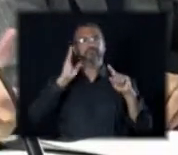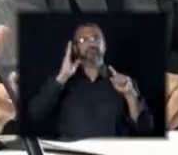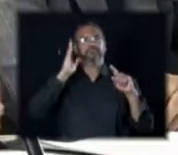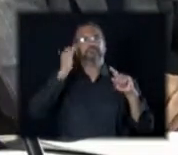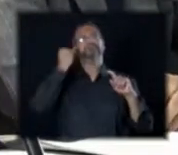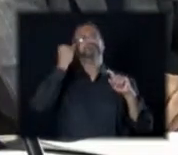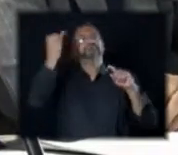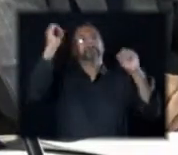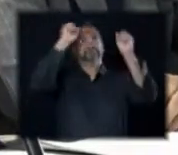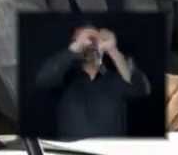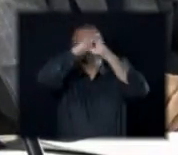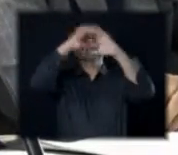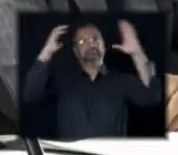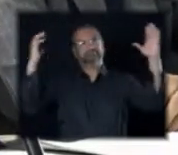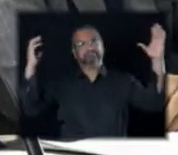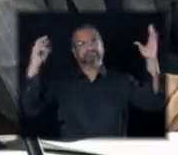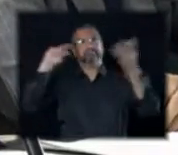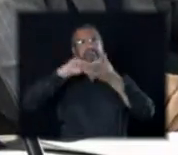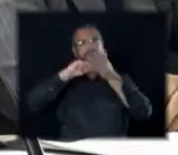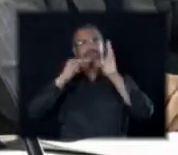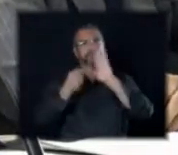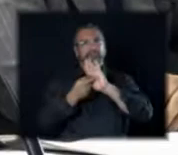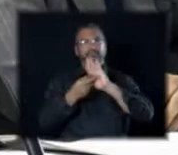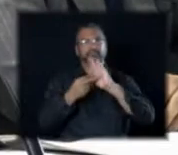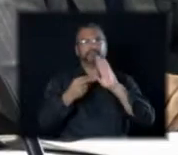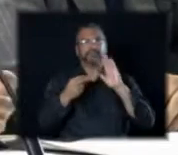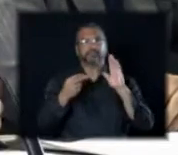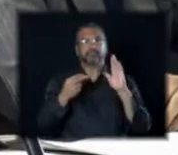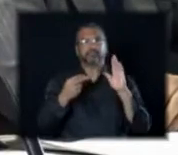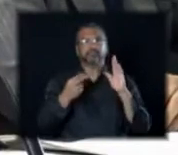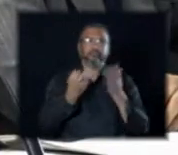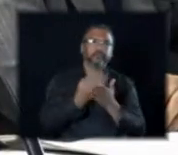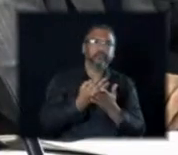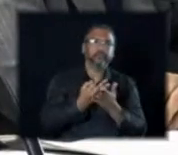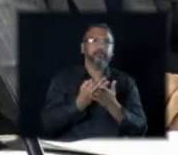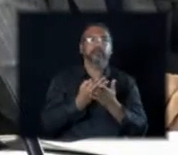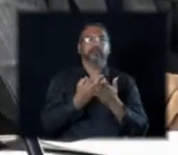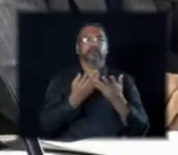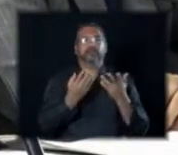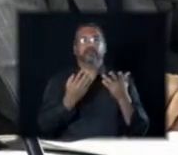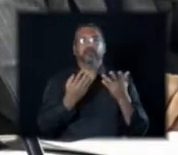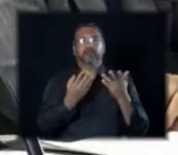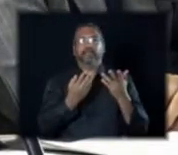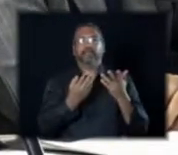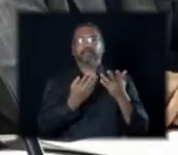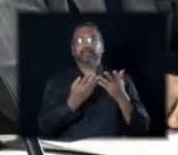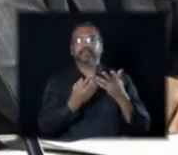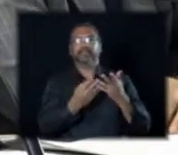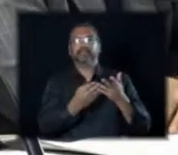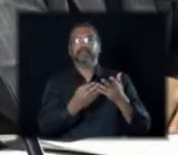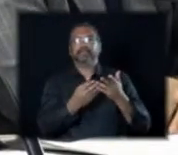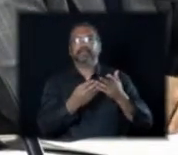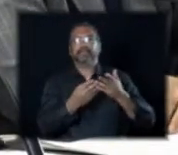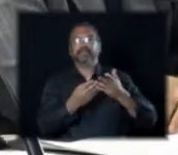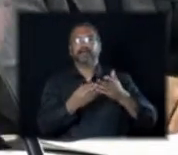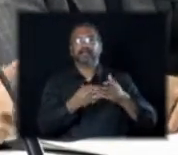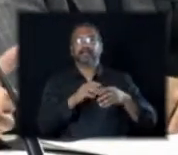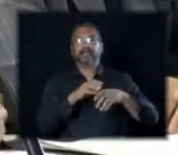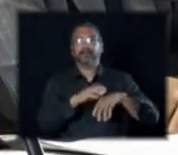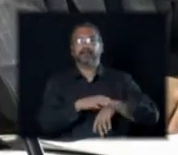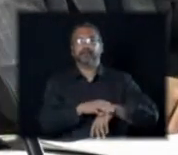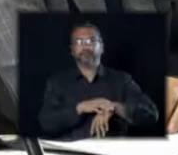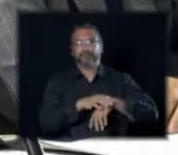podremos tener una idea con la ayuda del Consejo, tener una idea sobre si esos fondos